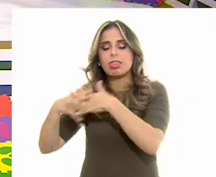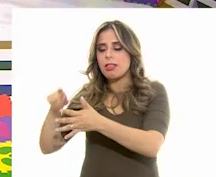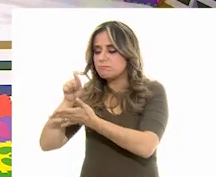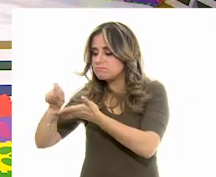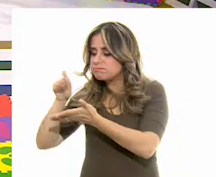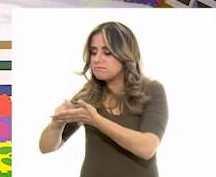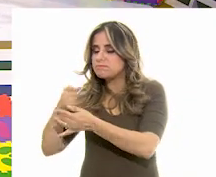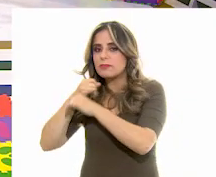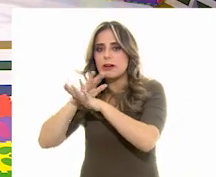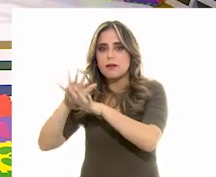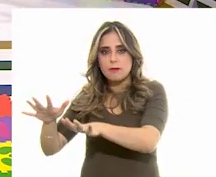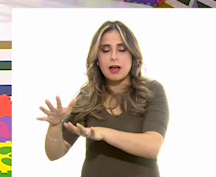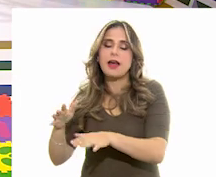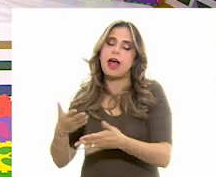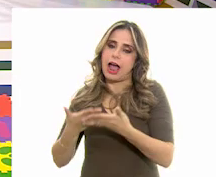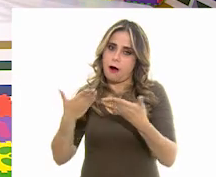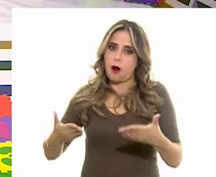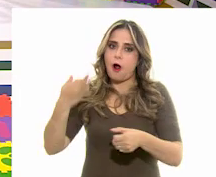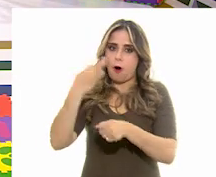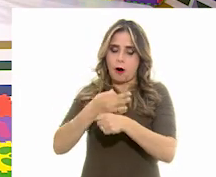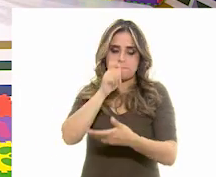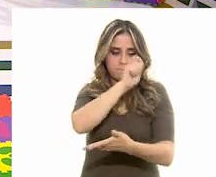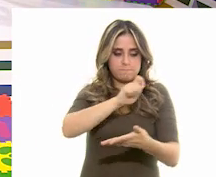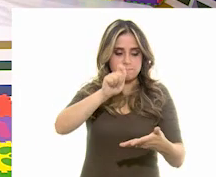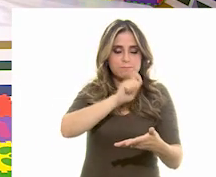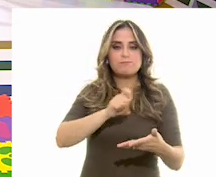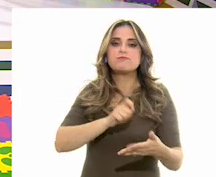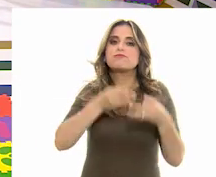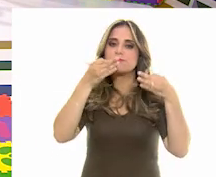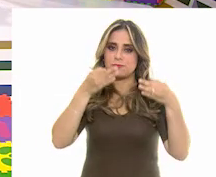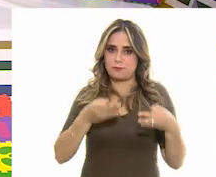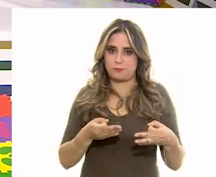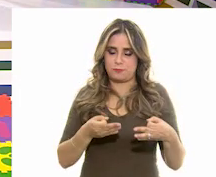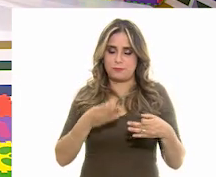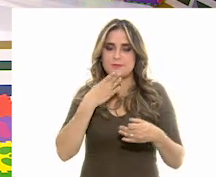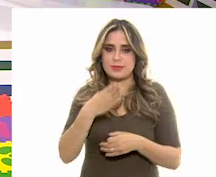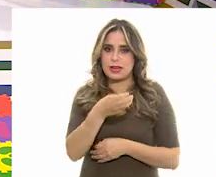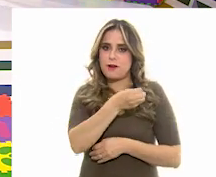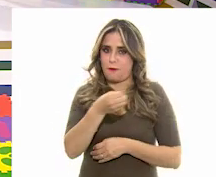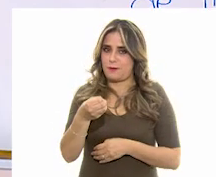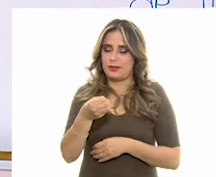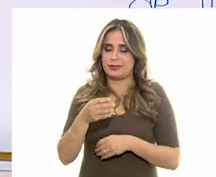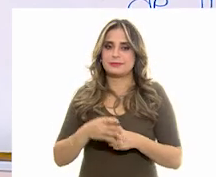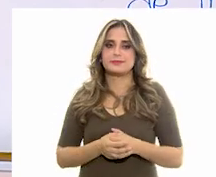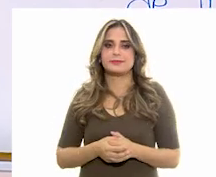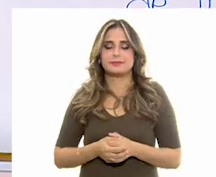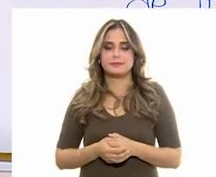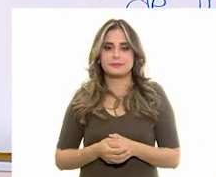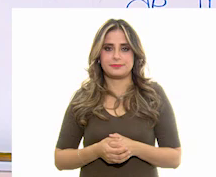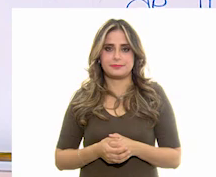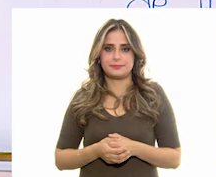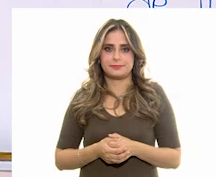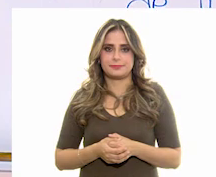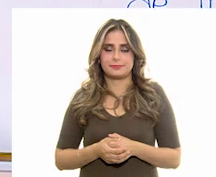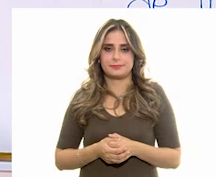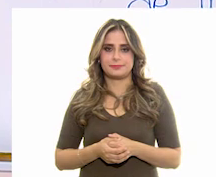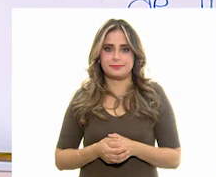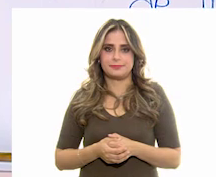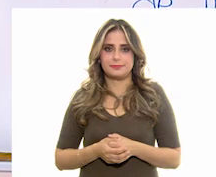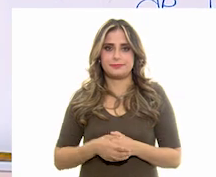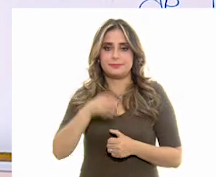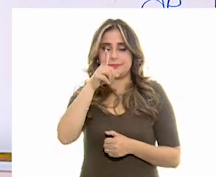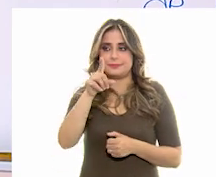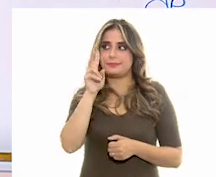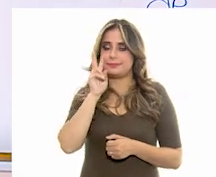Perfecto. En esto. ¿Sale? Entonces, a ver, vamos a empezar. A Alan. Si tú te das cuenta, ajá. Lo